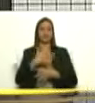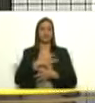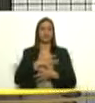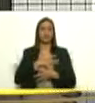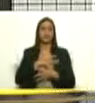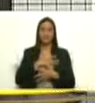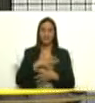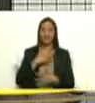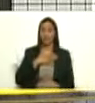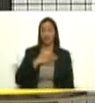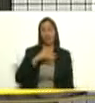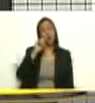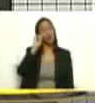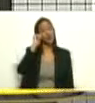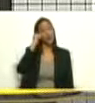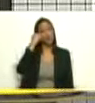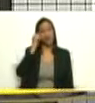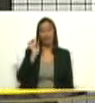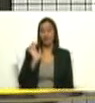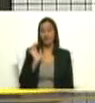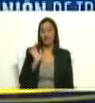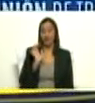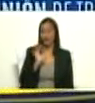yo lo recordaba Jorge Rodríguez